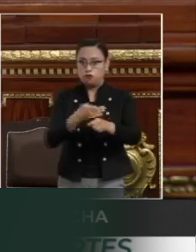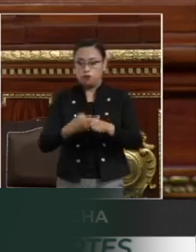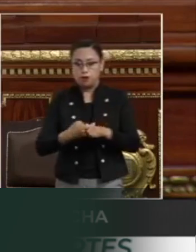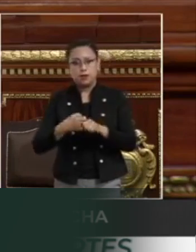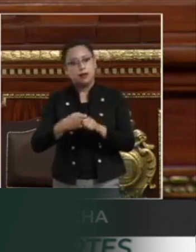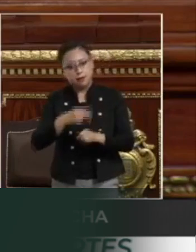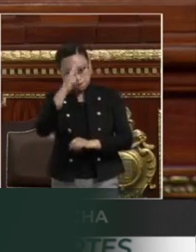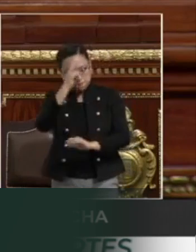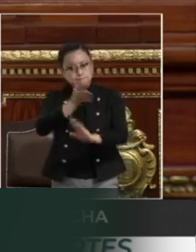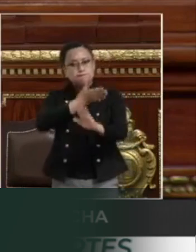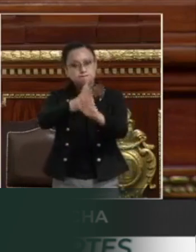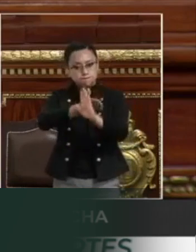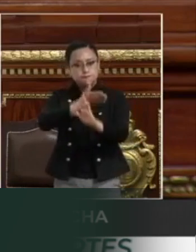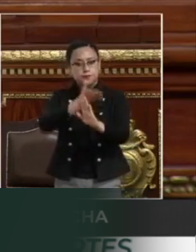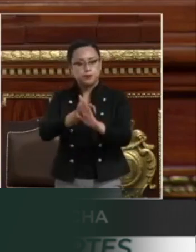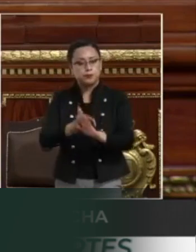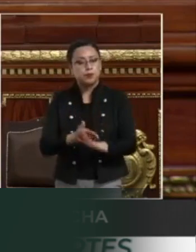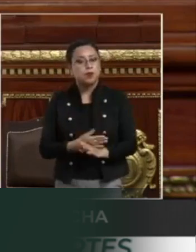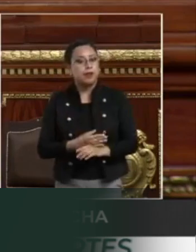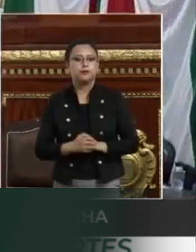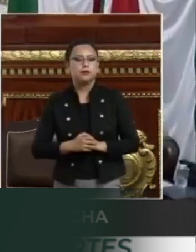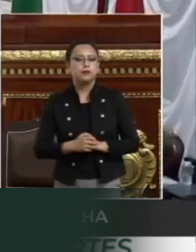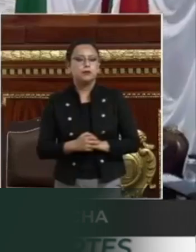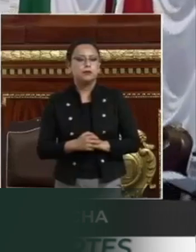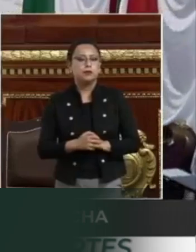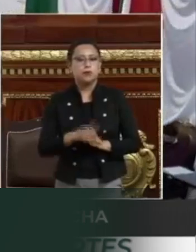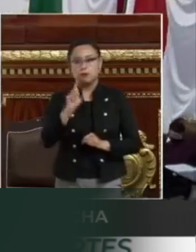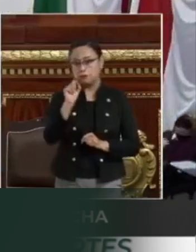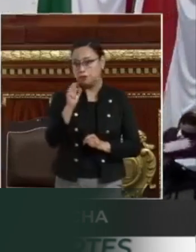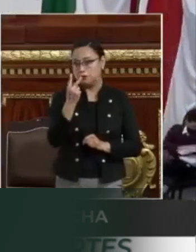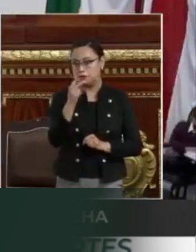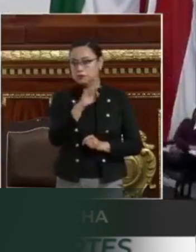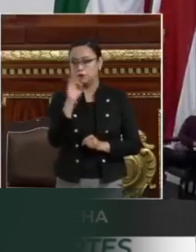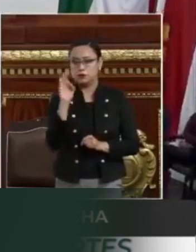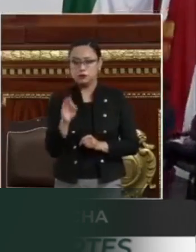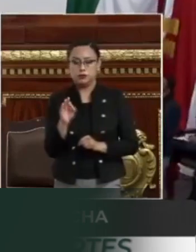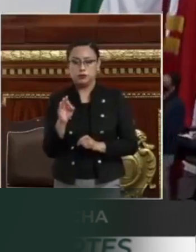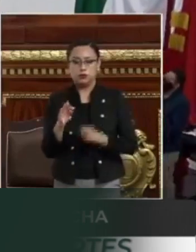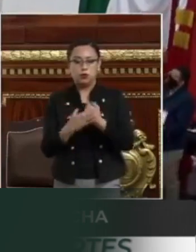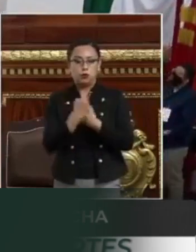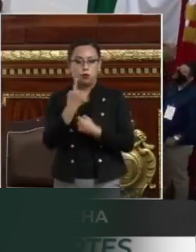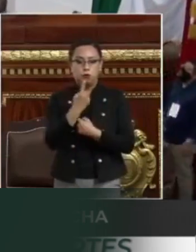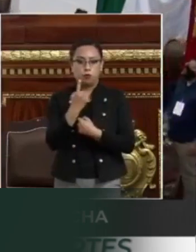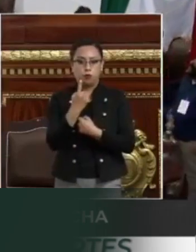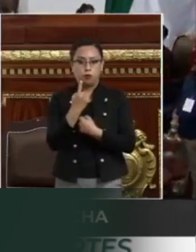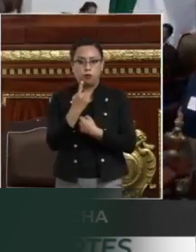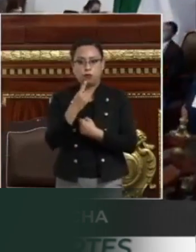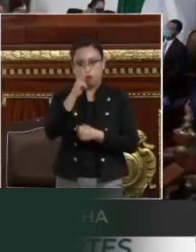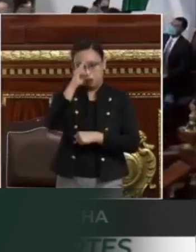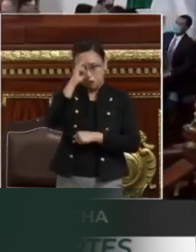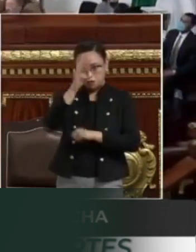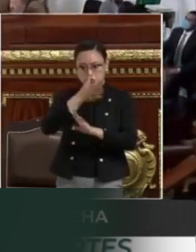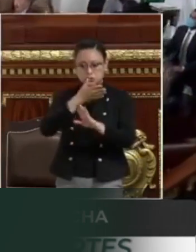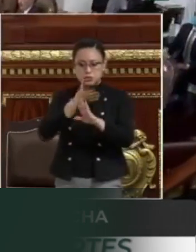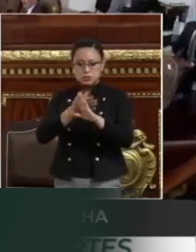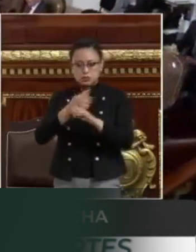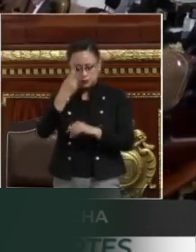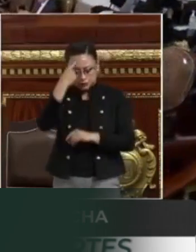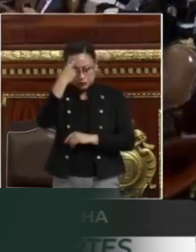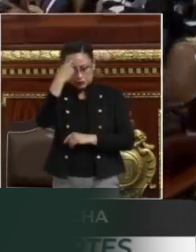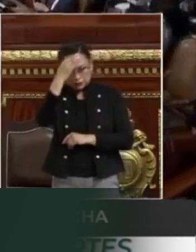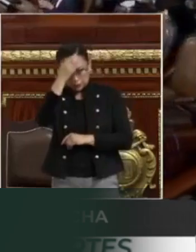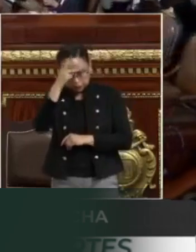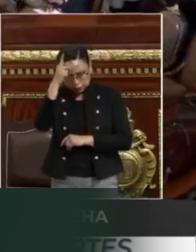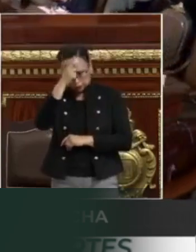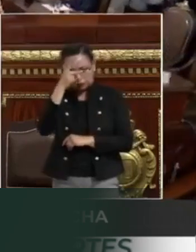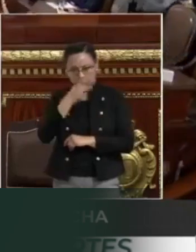de las mujeres y niñas. A la fecha solo operan 3 de estos centros en las alcaldías Azcapotzalco, Iztapalapa y Tlalpan. Recién se anunció la creación